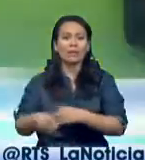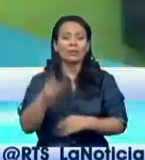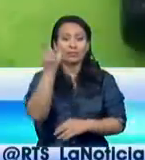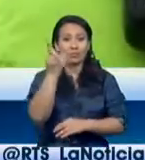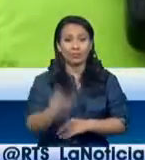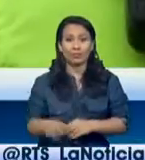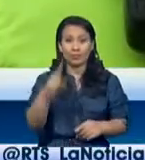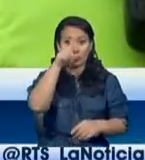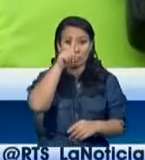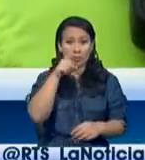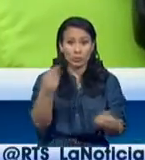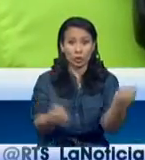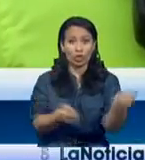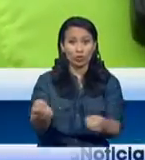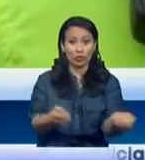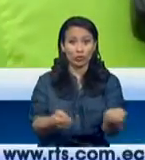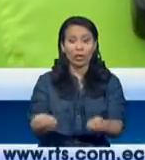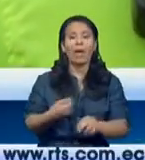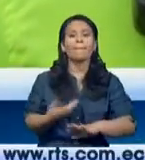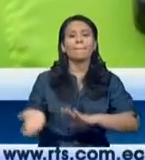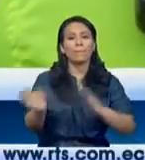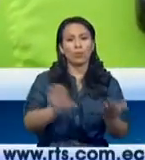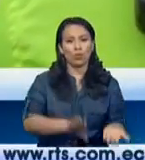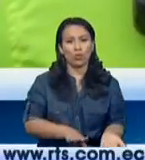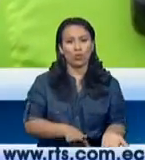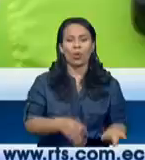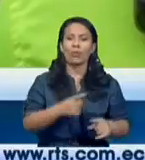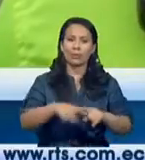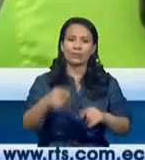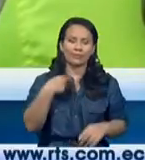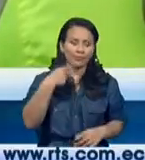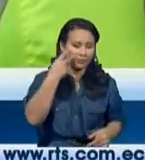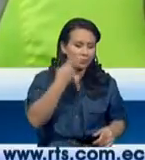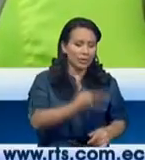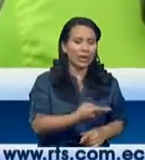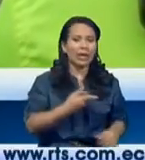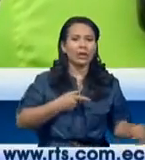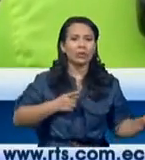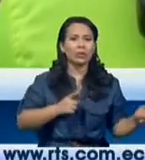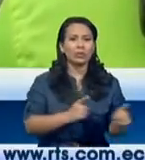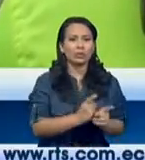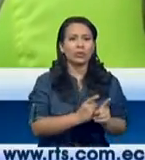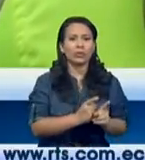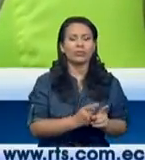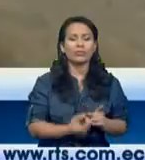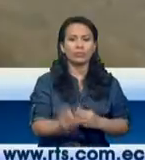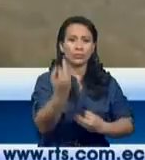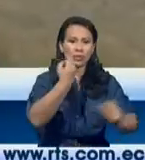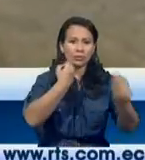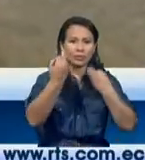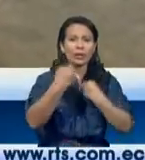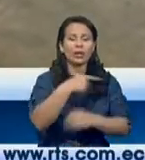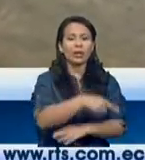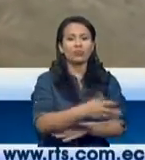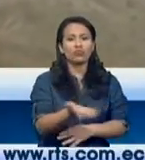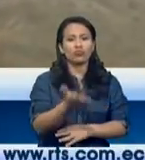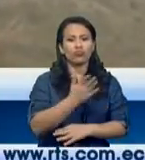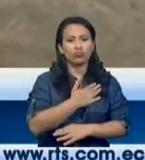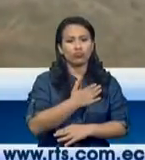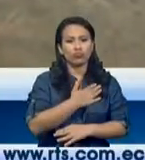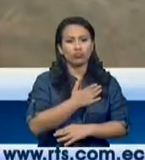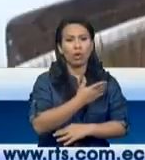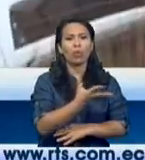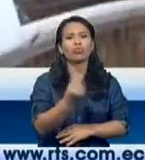conductor. Al momento ya se procedió al levantamiento del cadáver con las unidades respectivas. El desafortunado habría